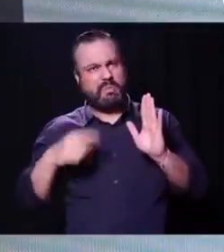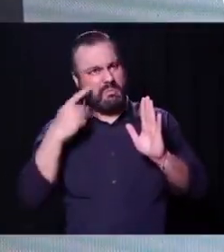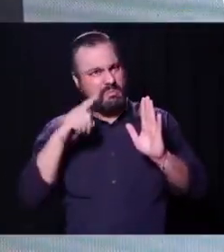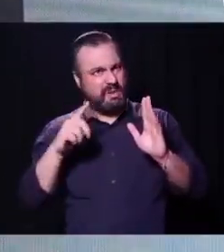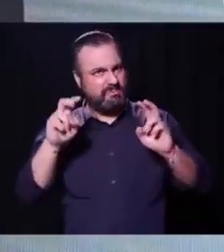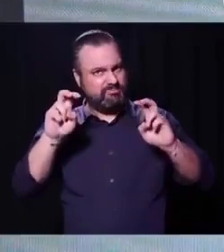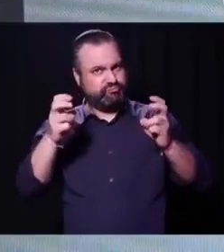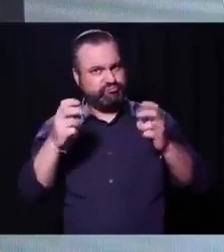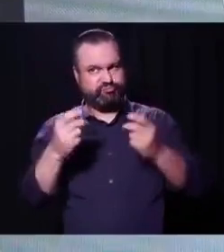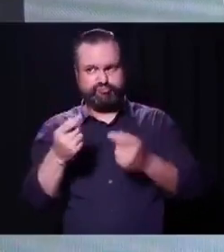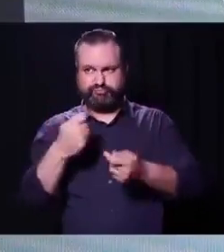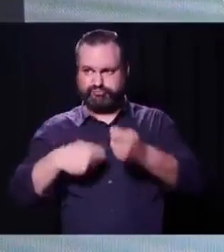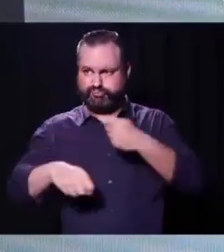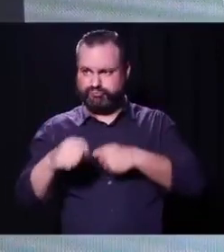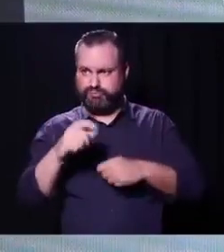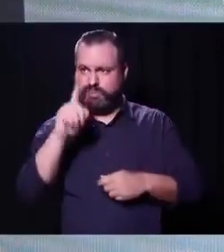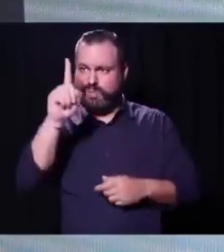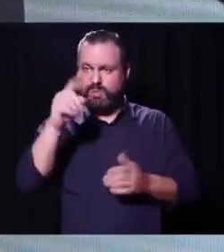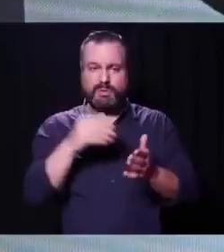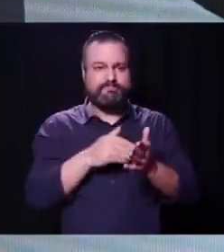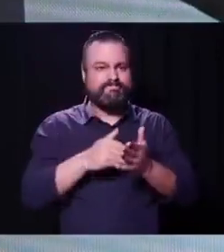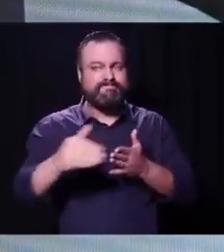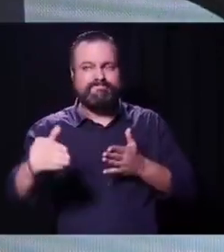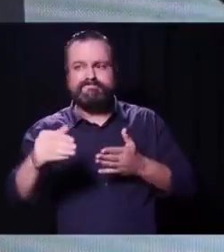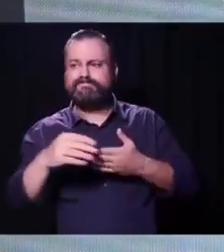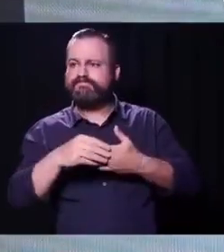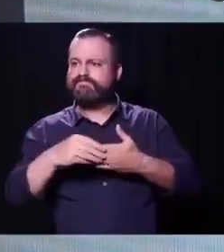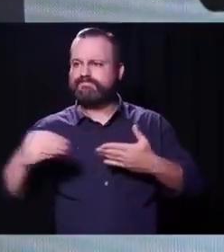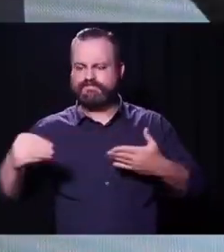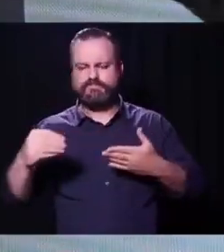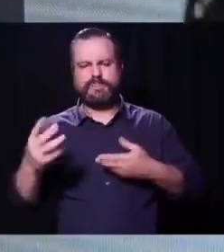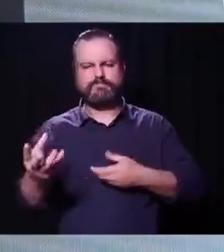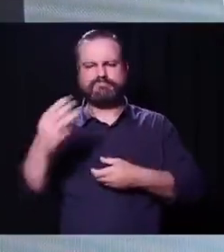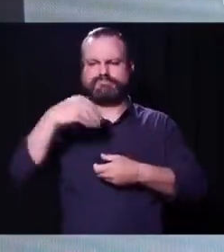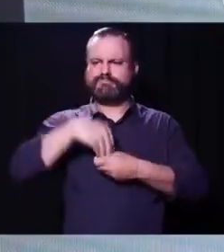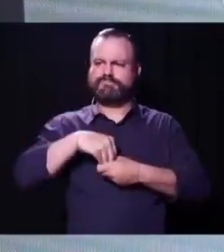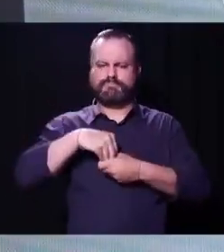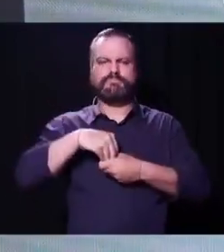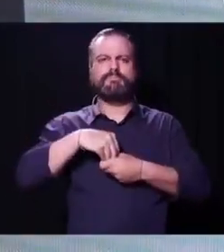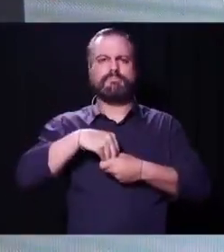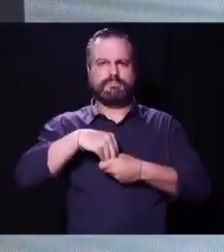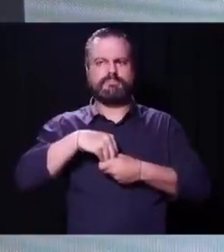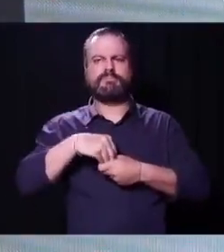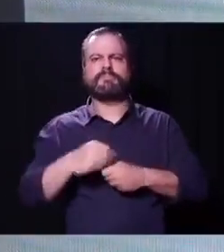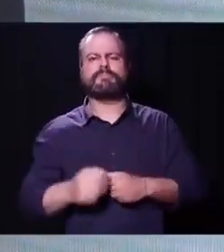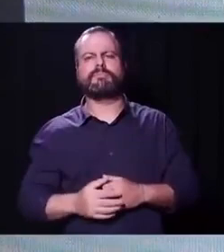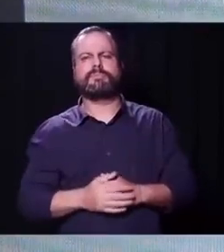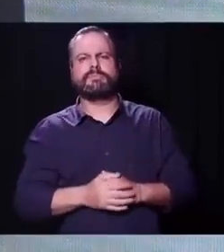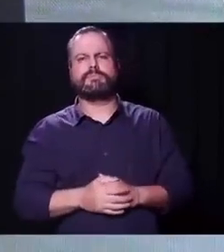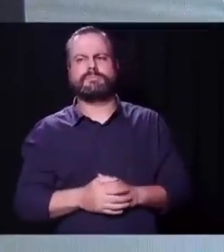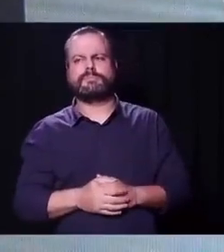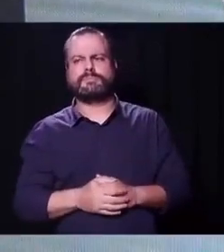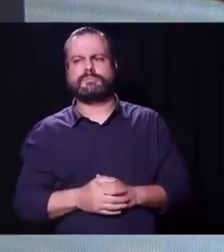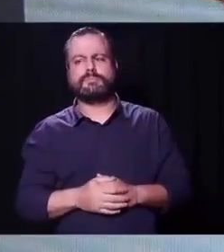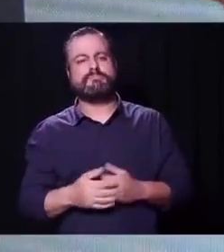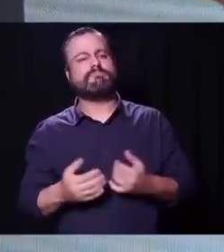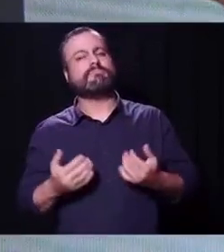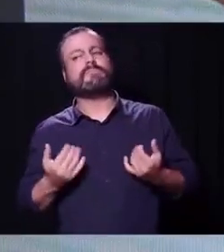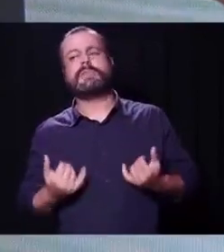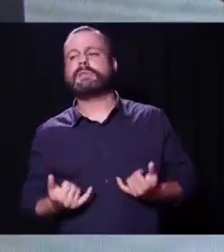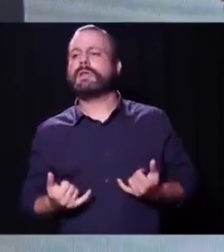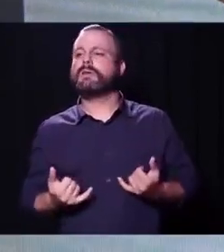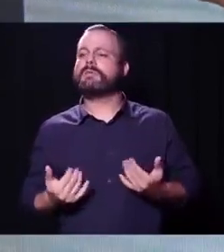de 21 mil millones de dólares con ahorros e incluyendo los llave en mano. O sea que lo que estamos